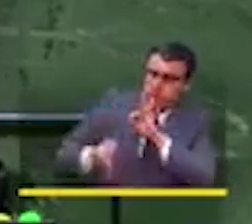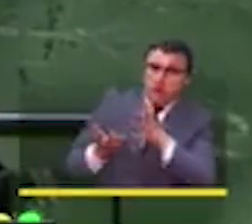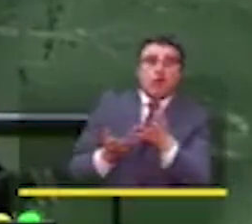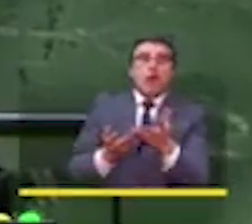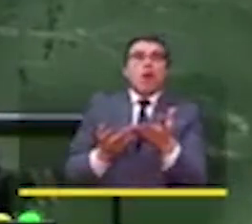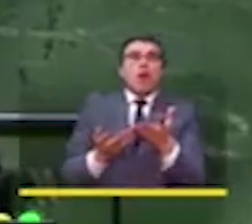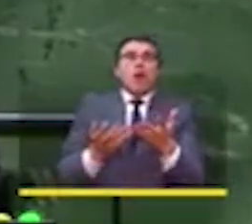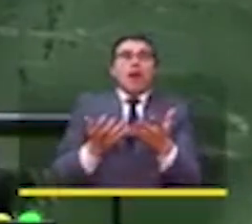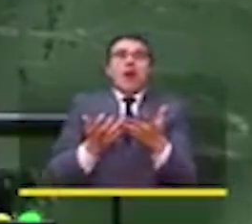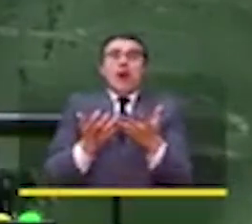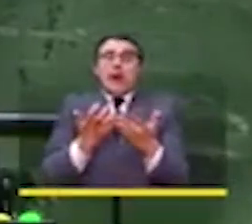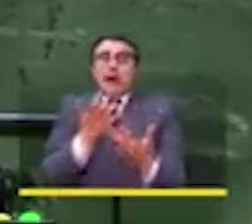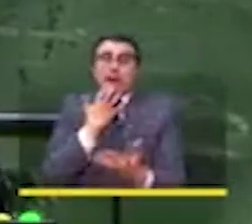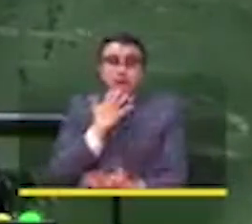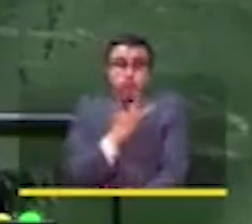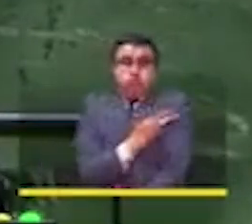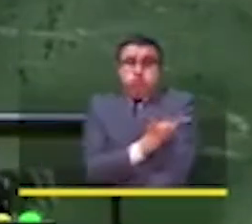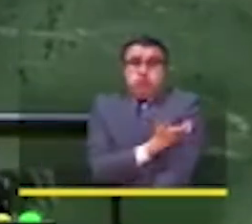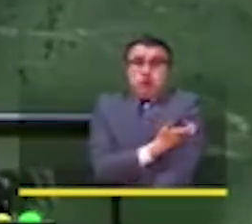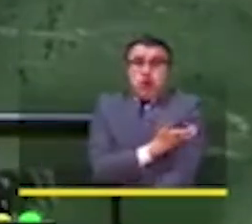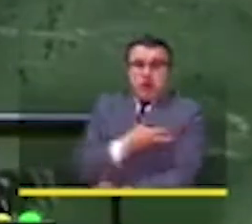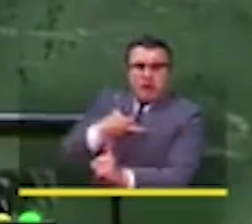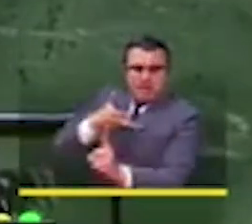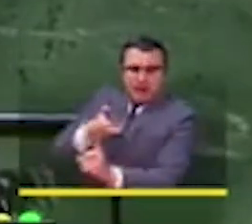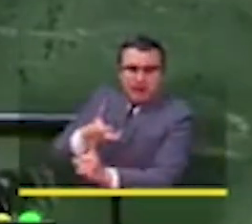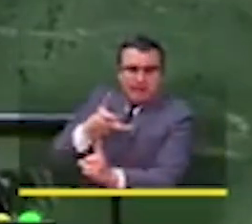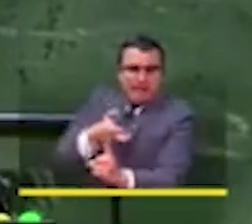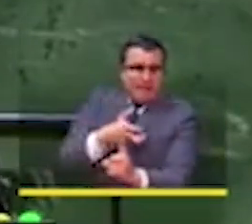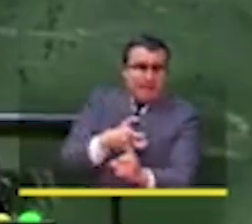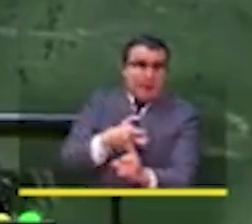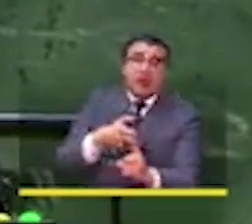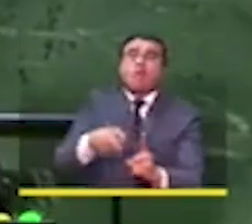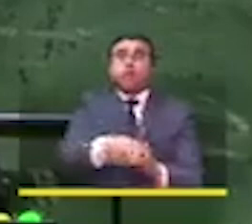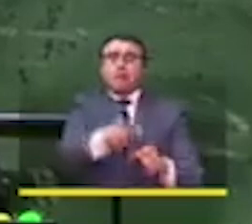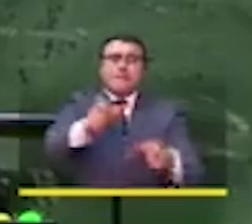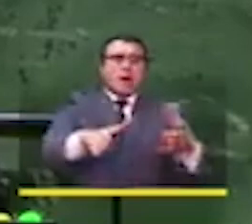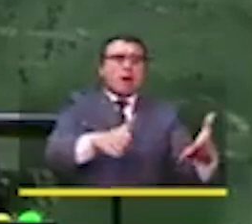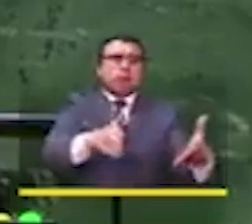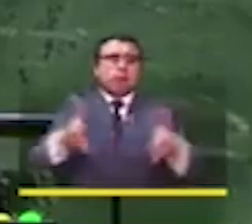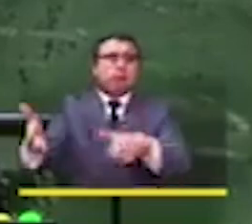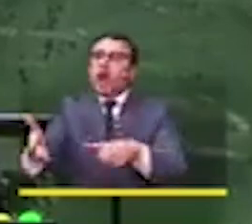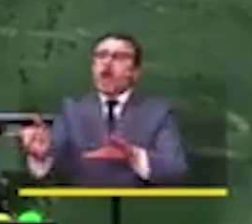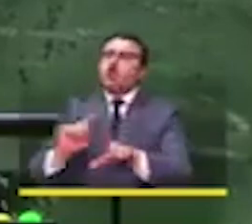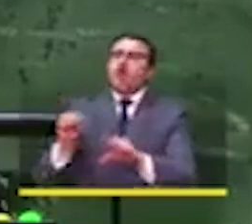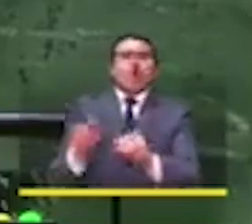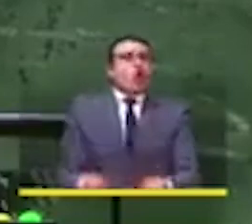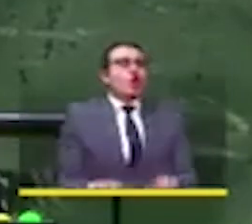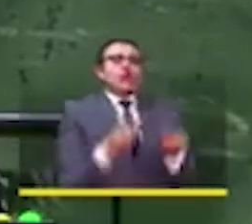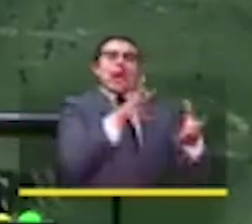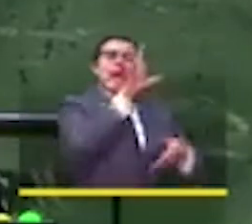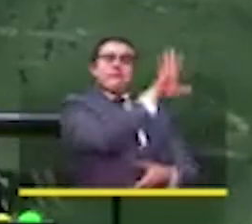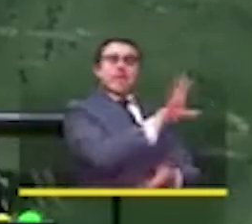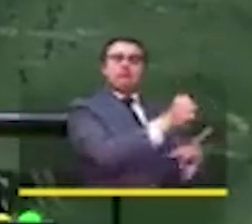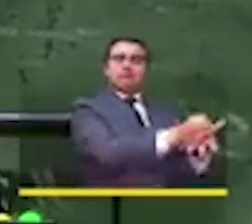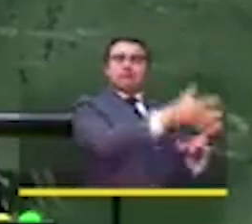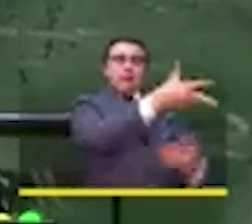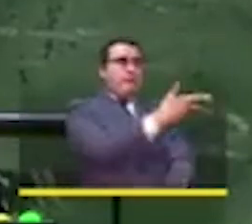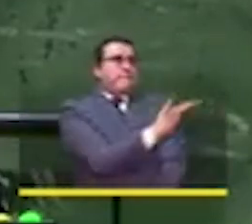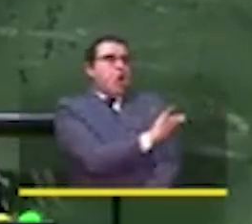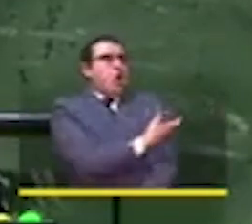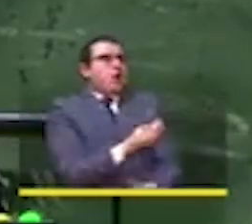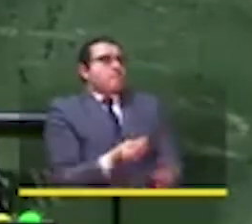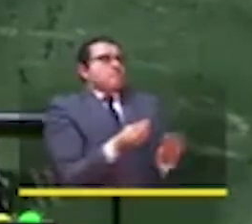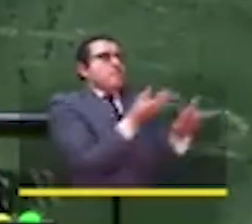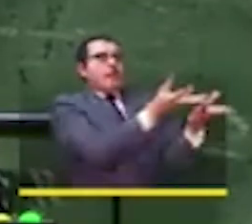vacuna contra la enfermedad que mataba un mercado al concentrarla en los países ricos.